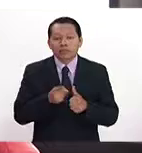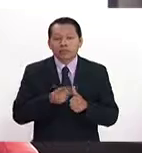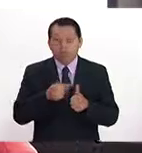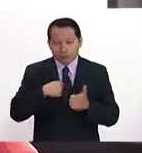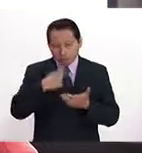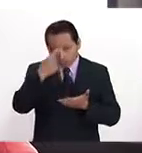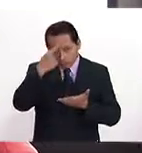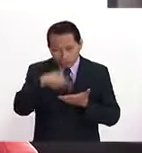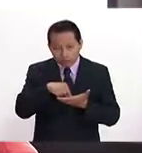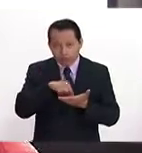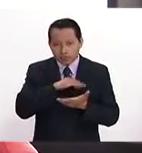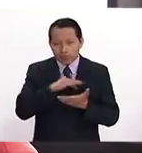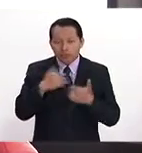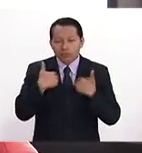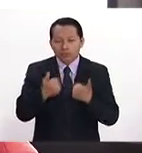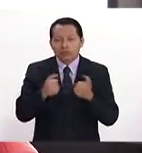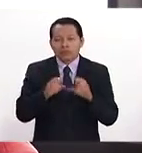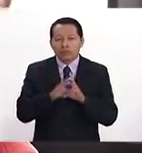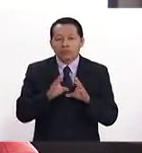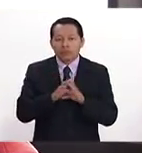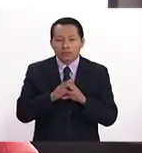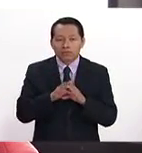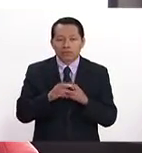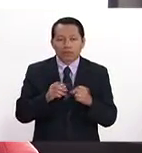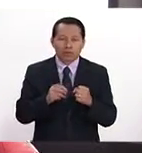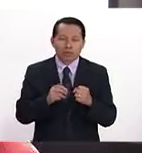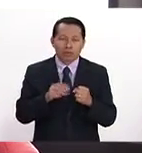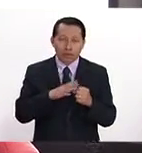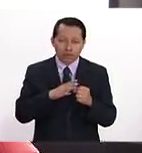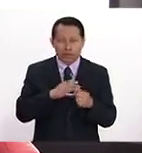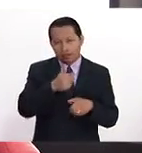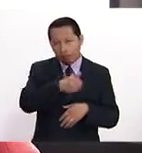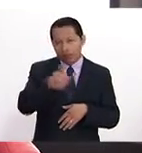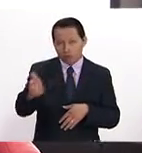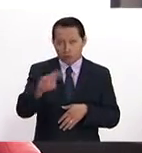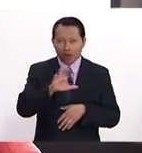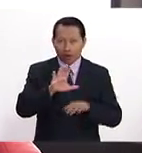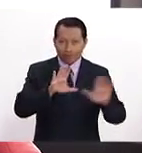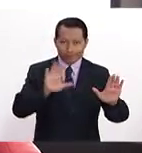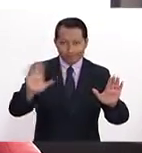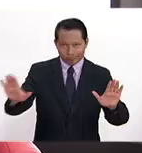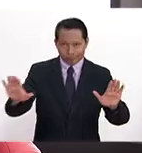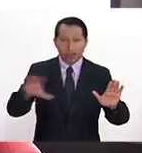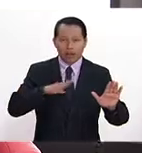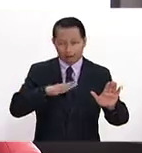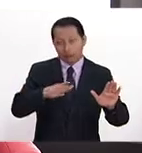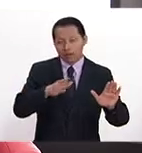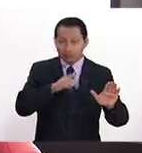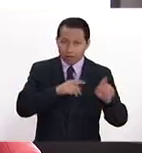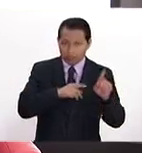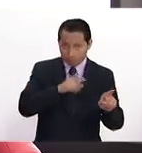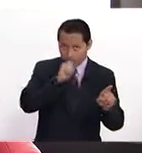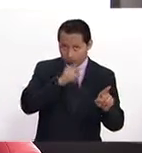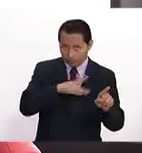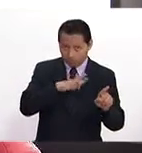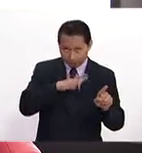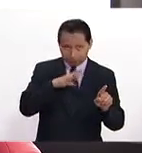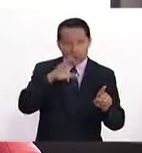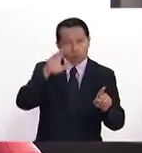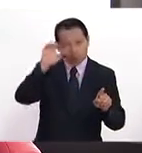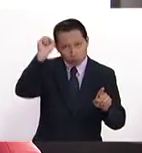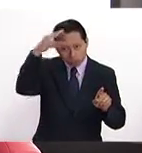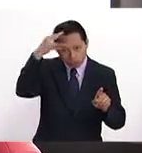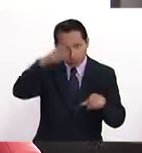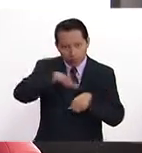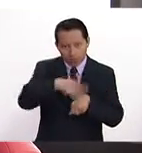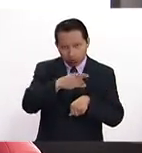que hay que entender las dos posturas, ¿no? Por un lado, el caso de Donald Trump, que si bien